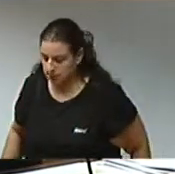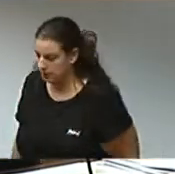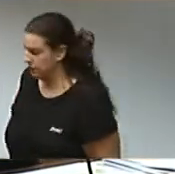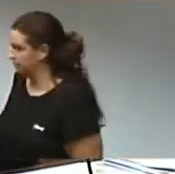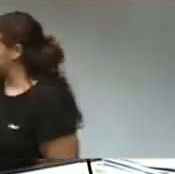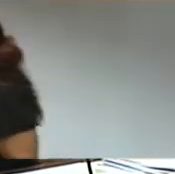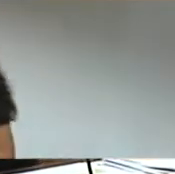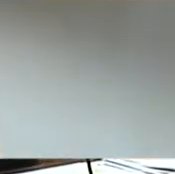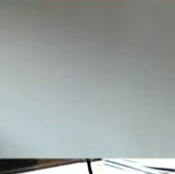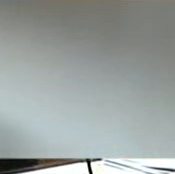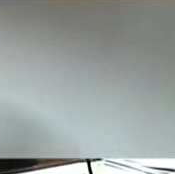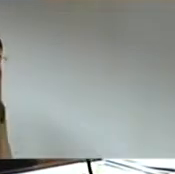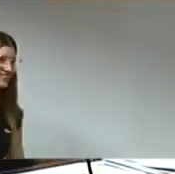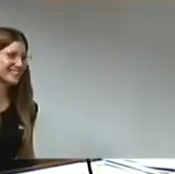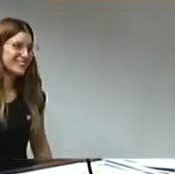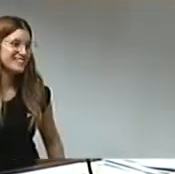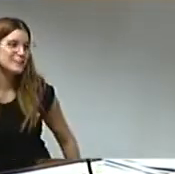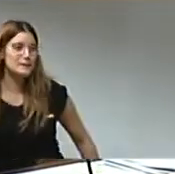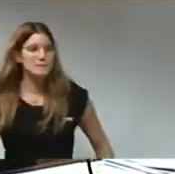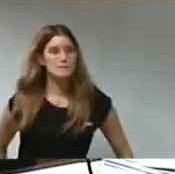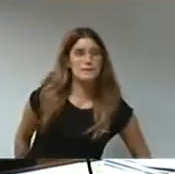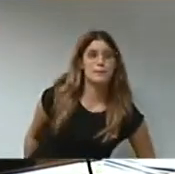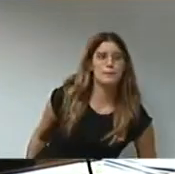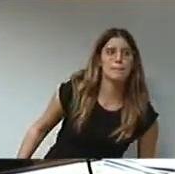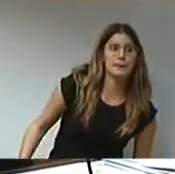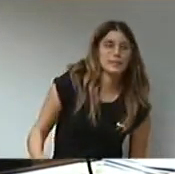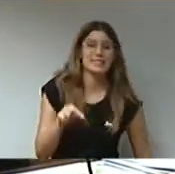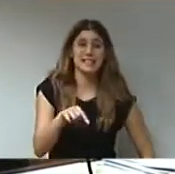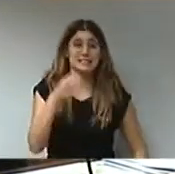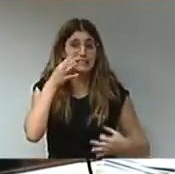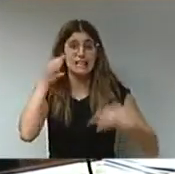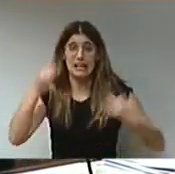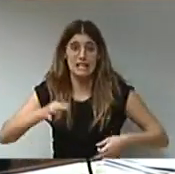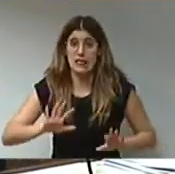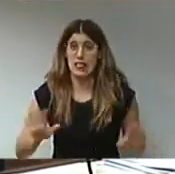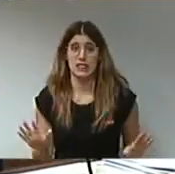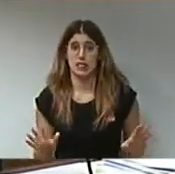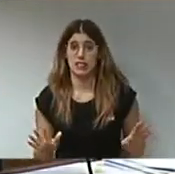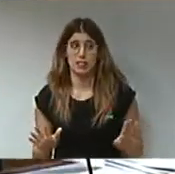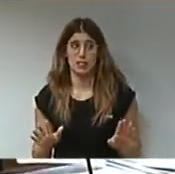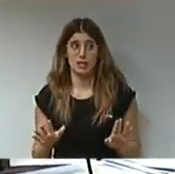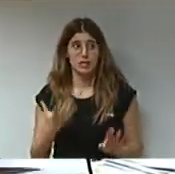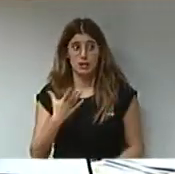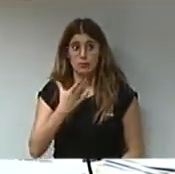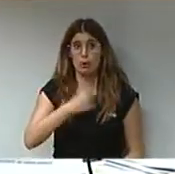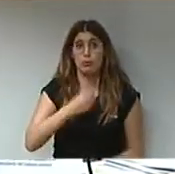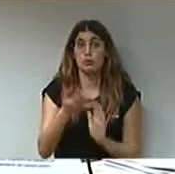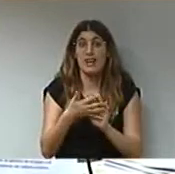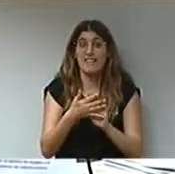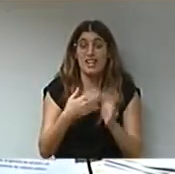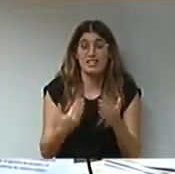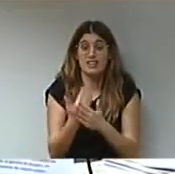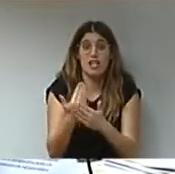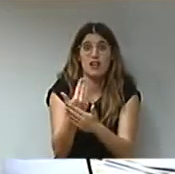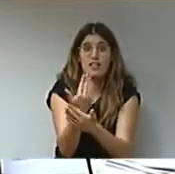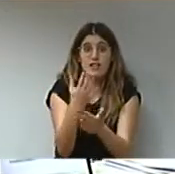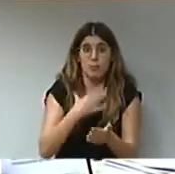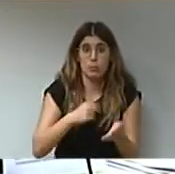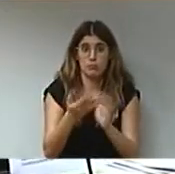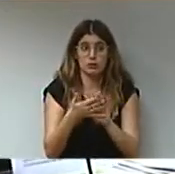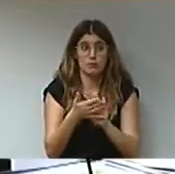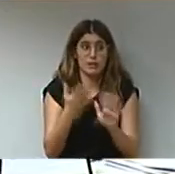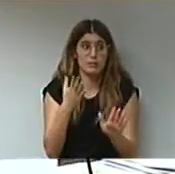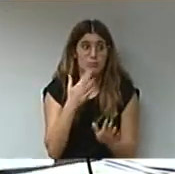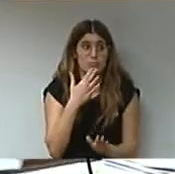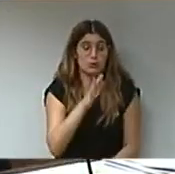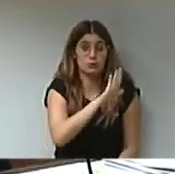Hospital General de Castellón, 6 millones, pero... Esta es una realidad, son los hechos y se pueden constatar cada día. No sé, a usted le parecerá